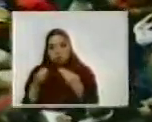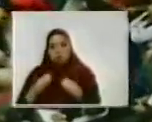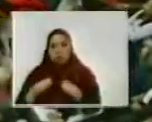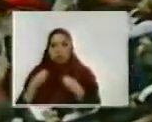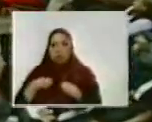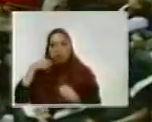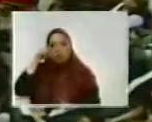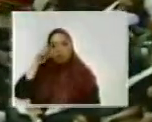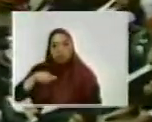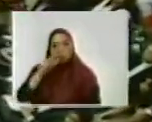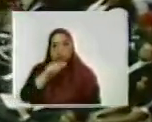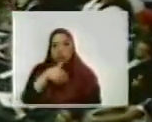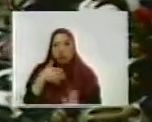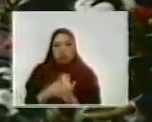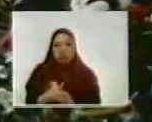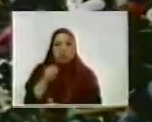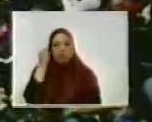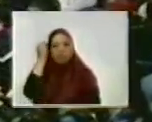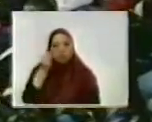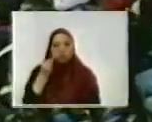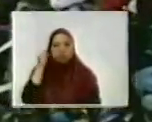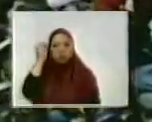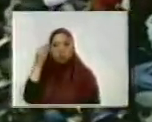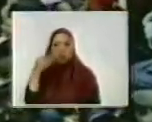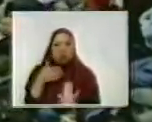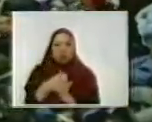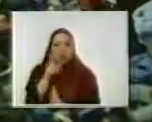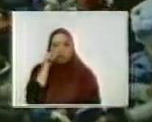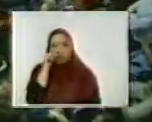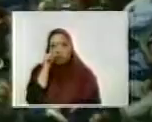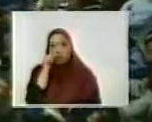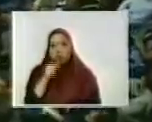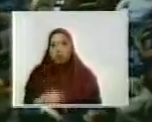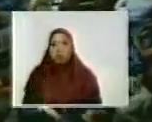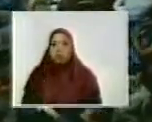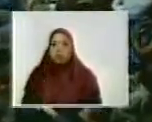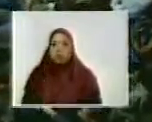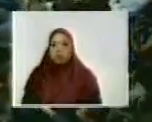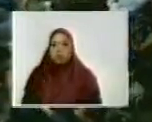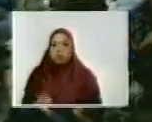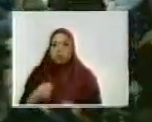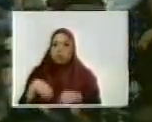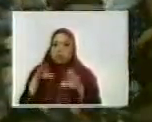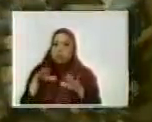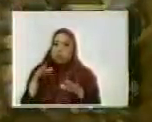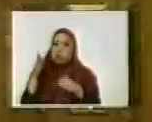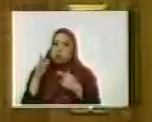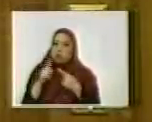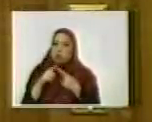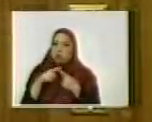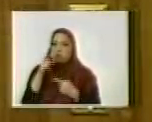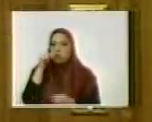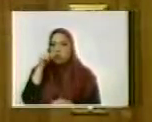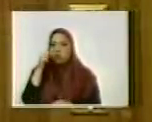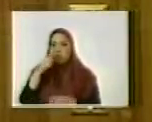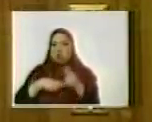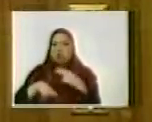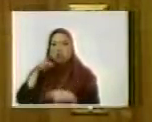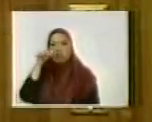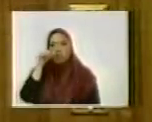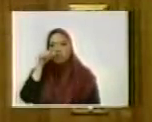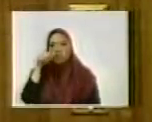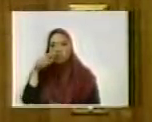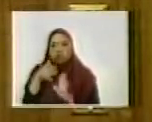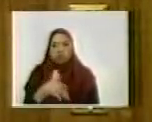Pueblo, creo que están su trayectoria y su compromiso. Por